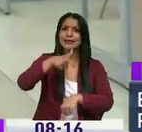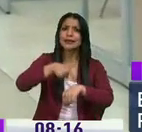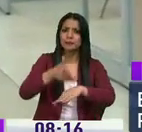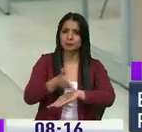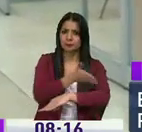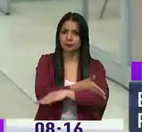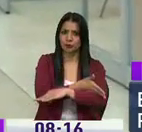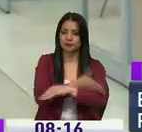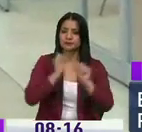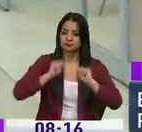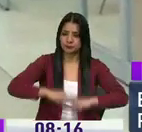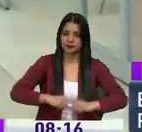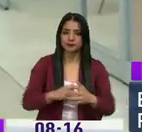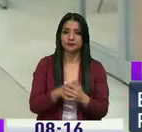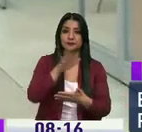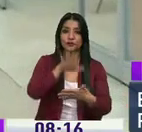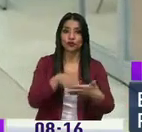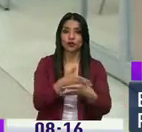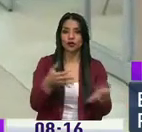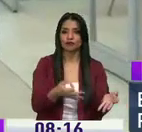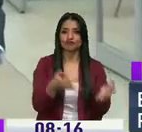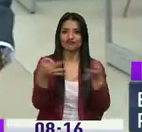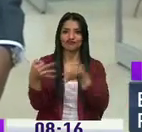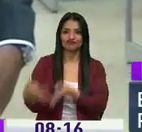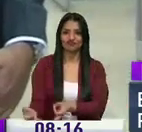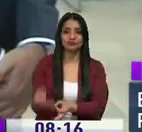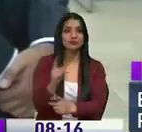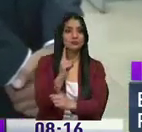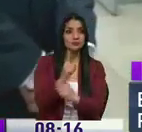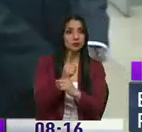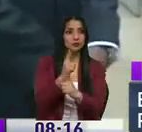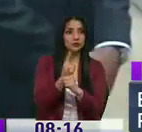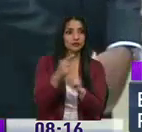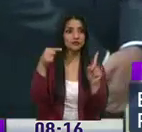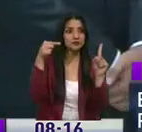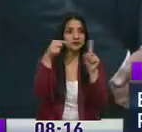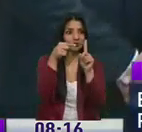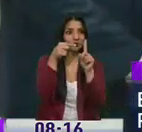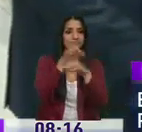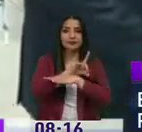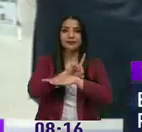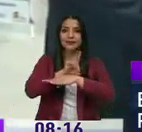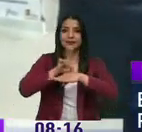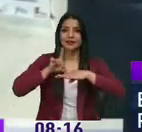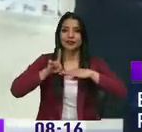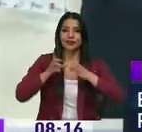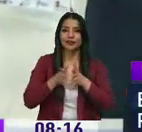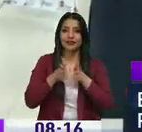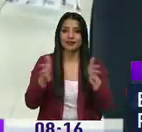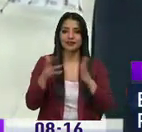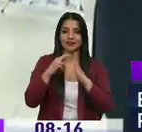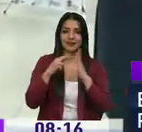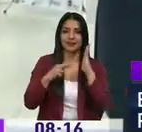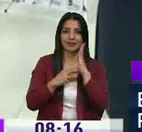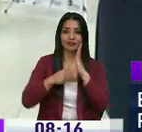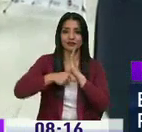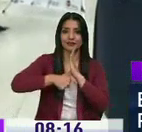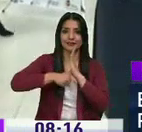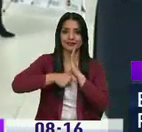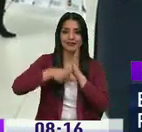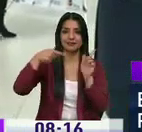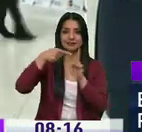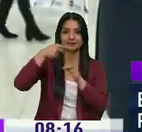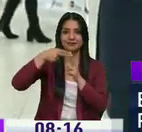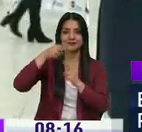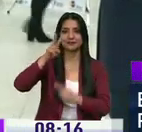y háganlo. Hay horarios extendidos y precisamente para eso yo me encuentro ya con el director general de Registro Civil, Vicente Tallano.